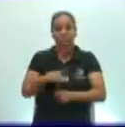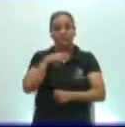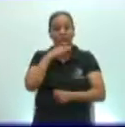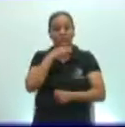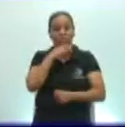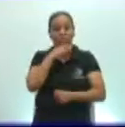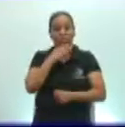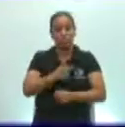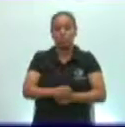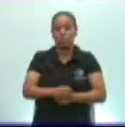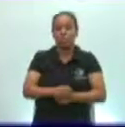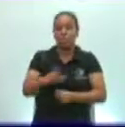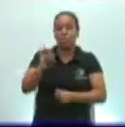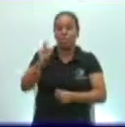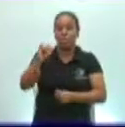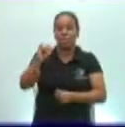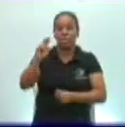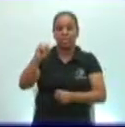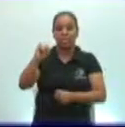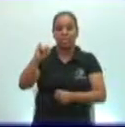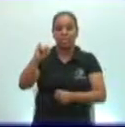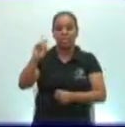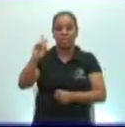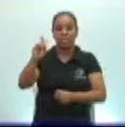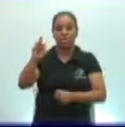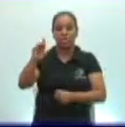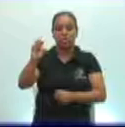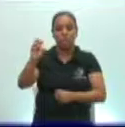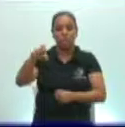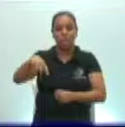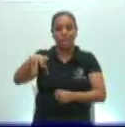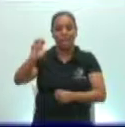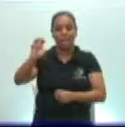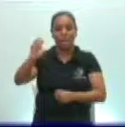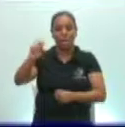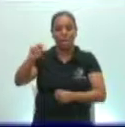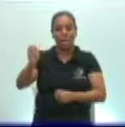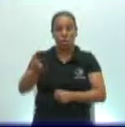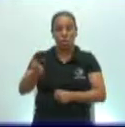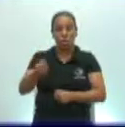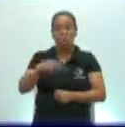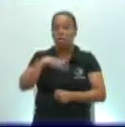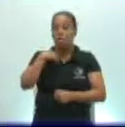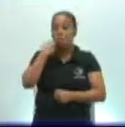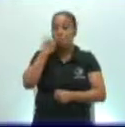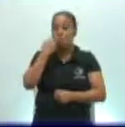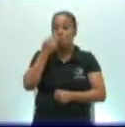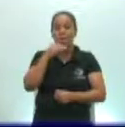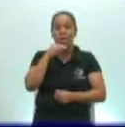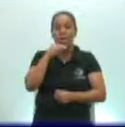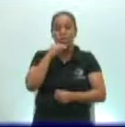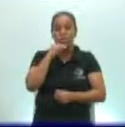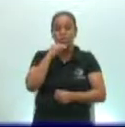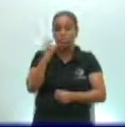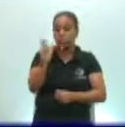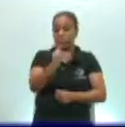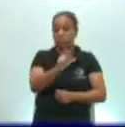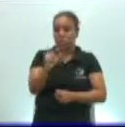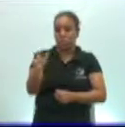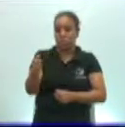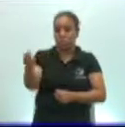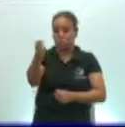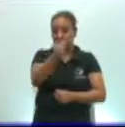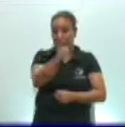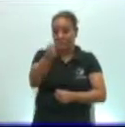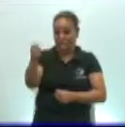de dinitrógeno. El color azul está representando los átomos de nitrógeno que forman